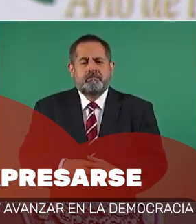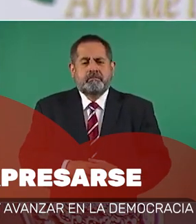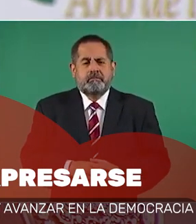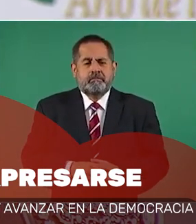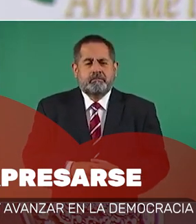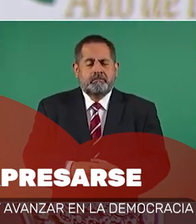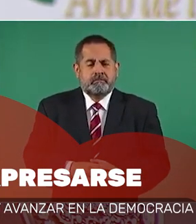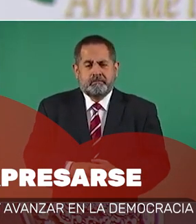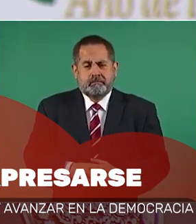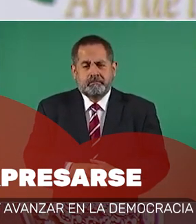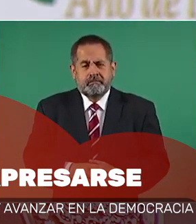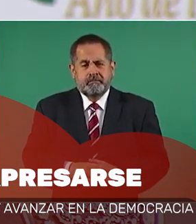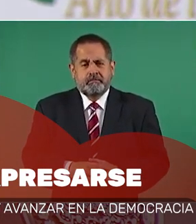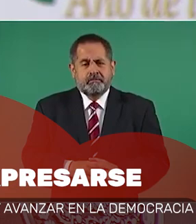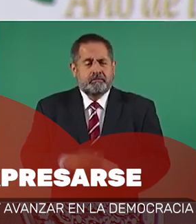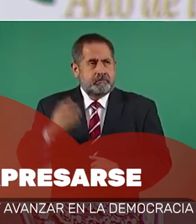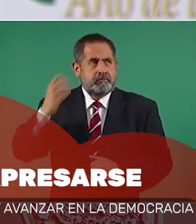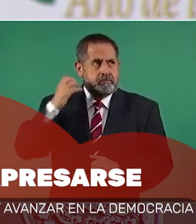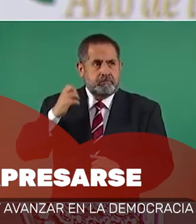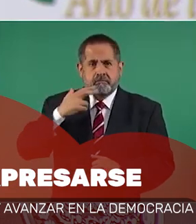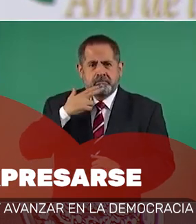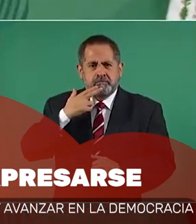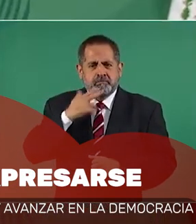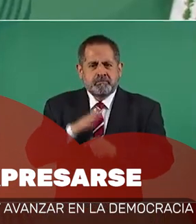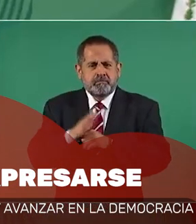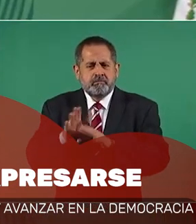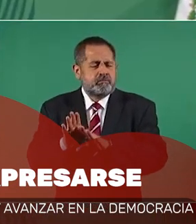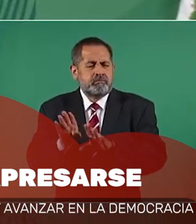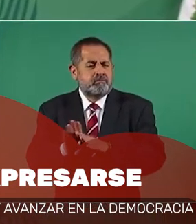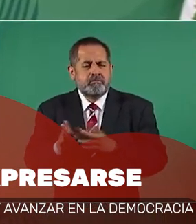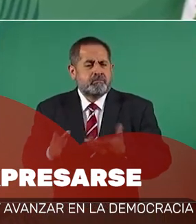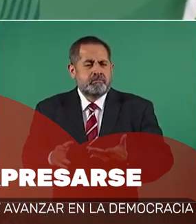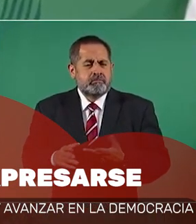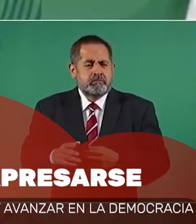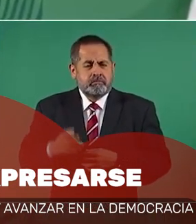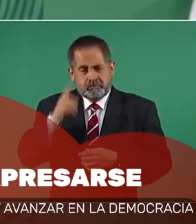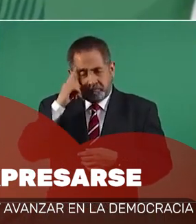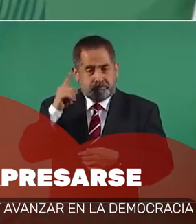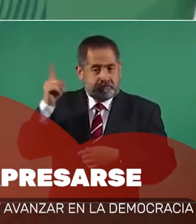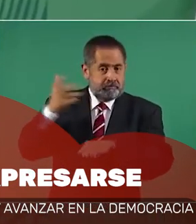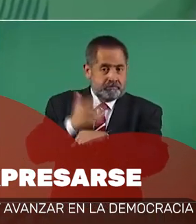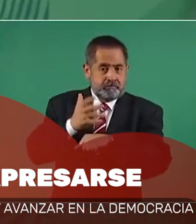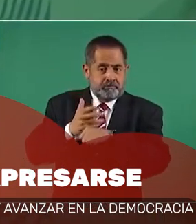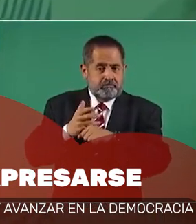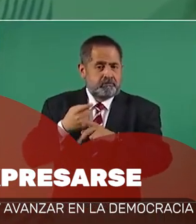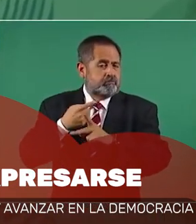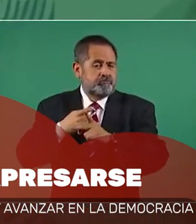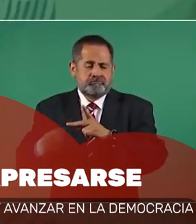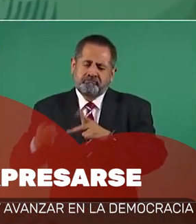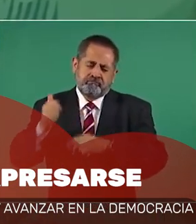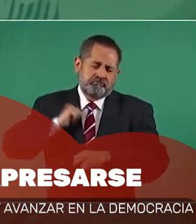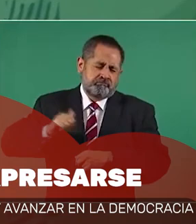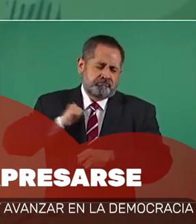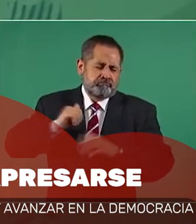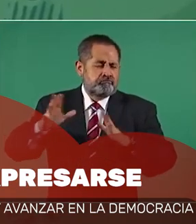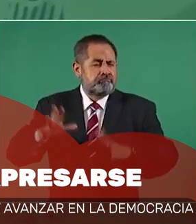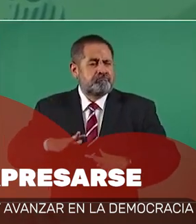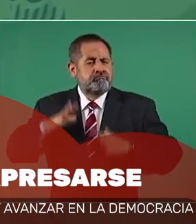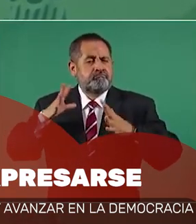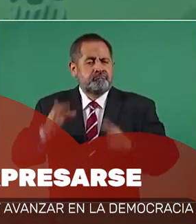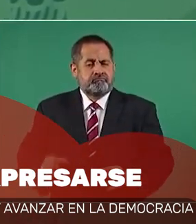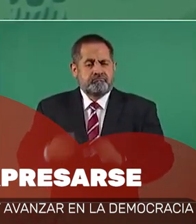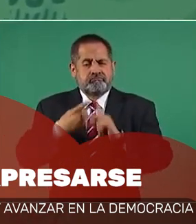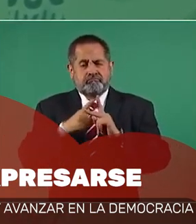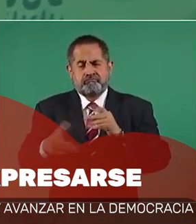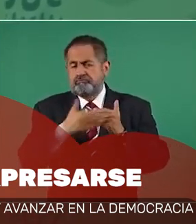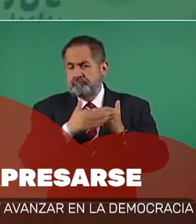que democráticamente los ciudadanos decidan si es un buen método la consulta para preguntarle a la gente. Que no nos conformemos con la democracia representativa, que avancemos